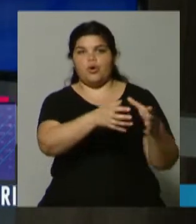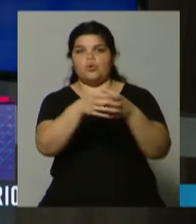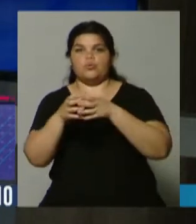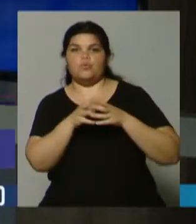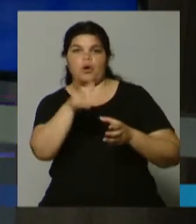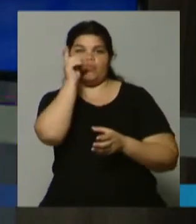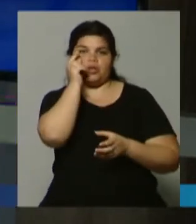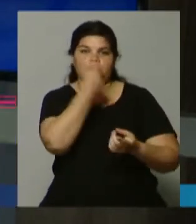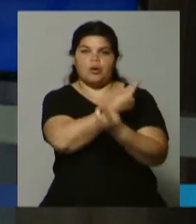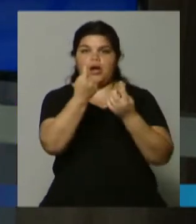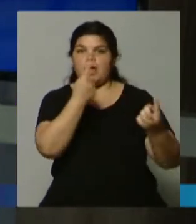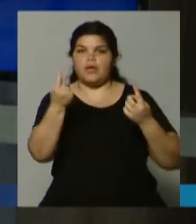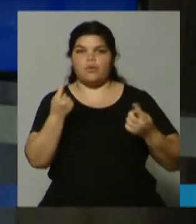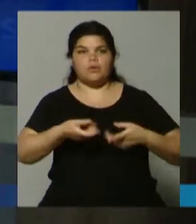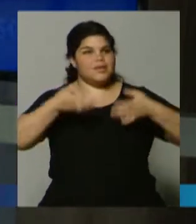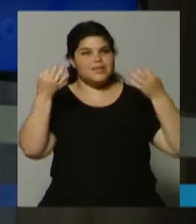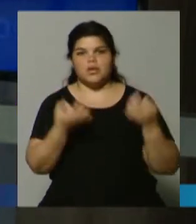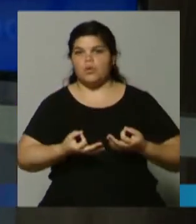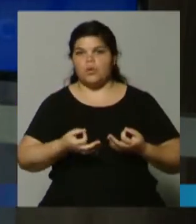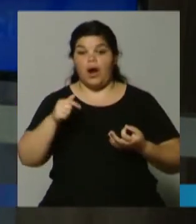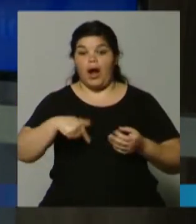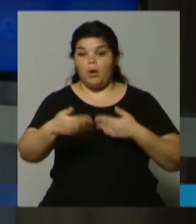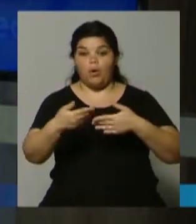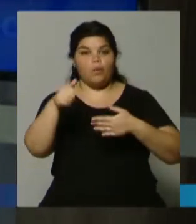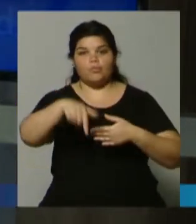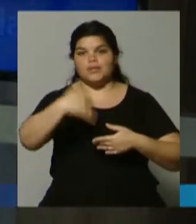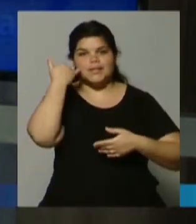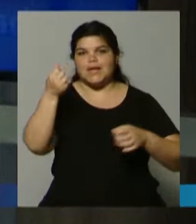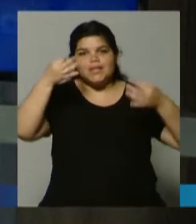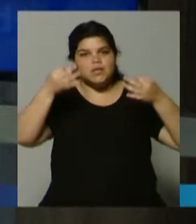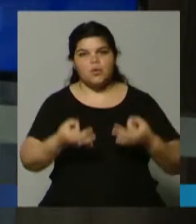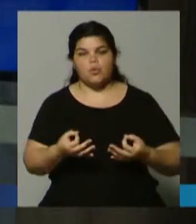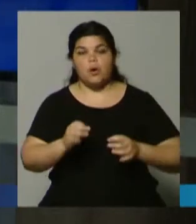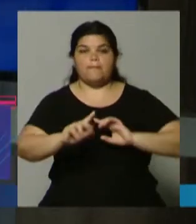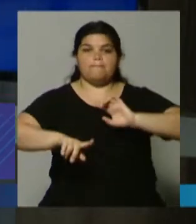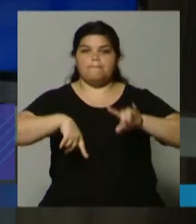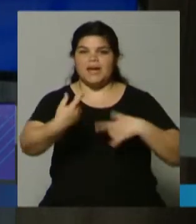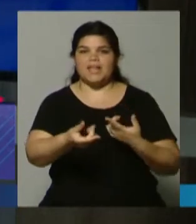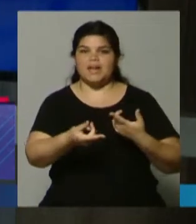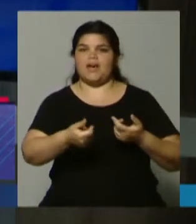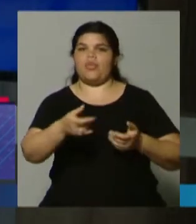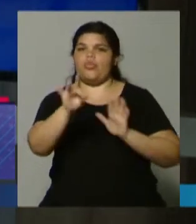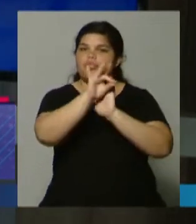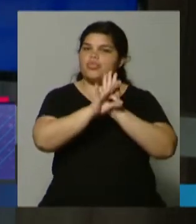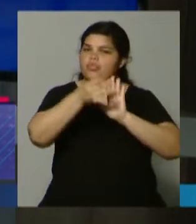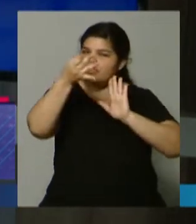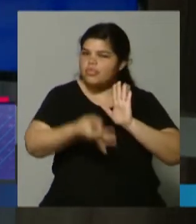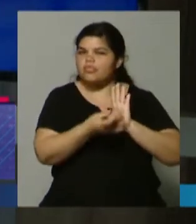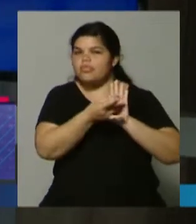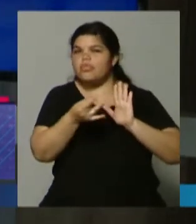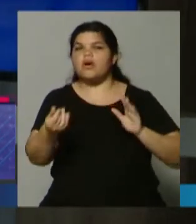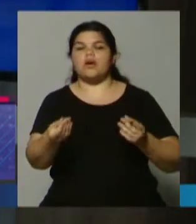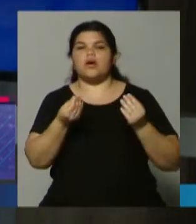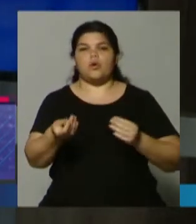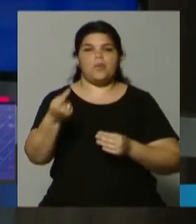decir que básicamente el resultado es muy similar a lo que estamos viendo ahora. Queda ver mañana seguramente con los datos más finos qué ha pasado a nivel de intendencias.